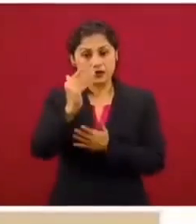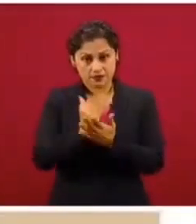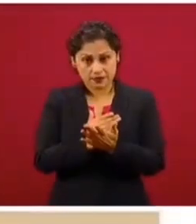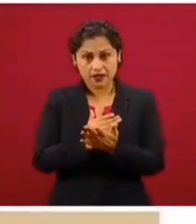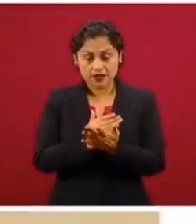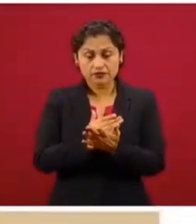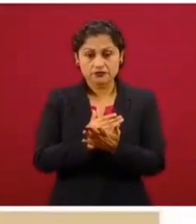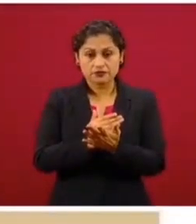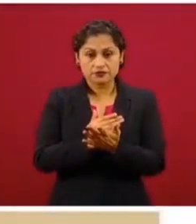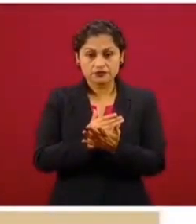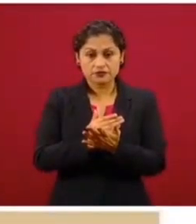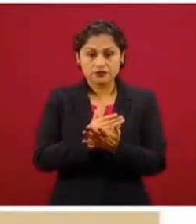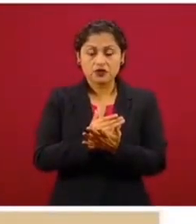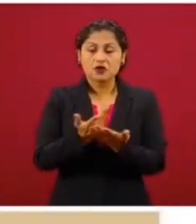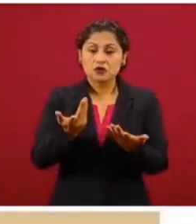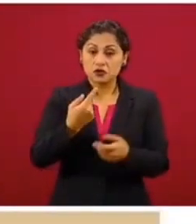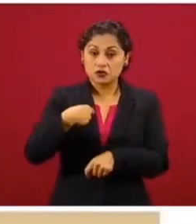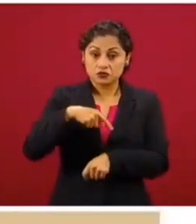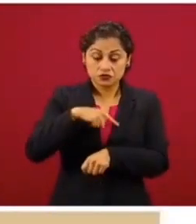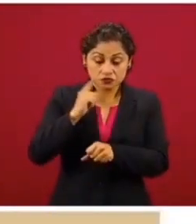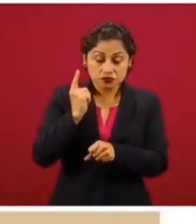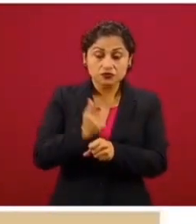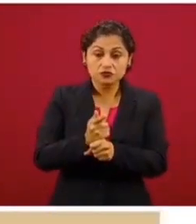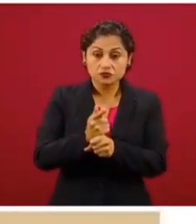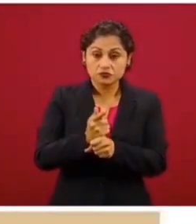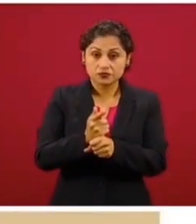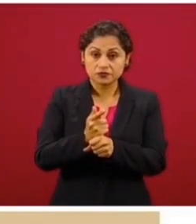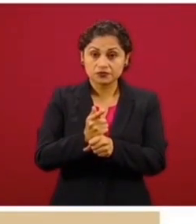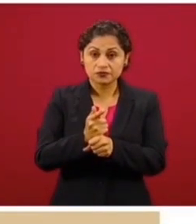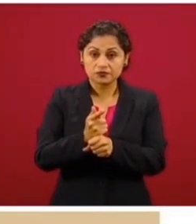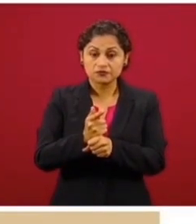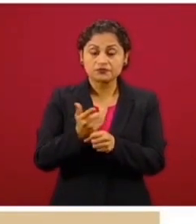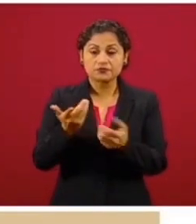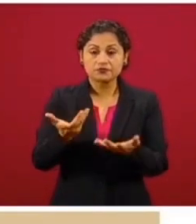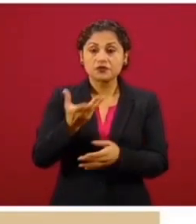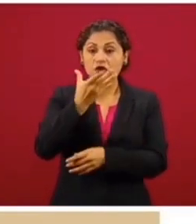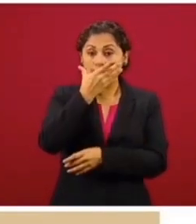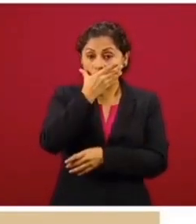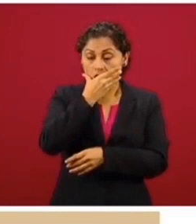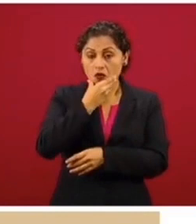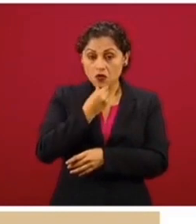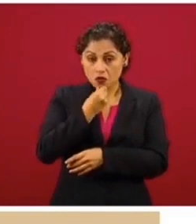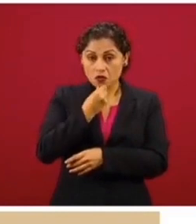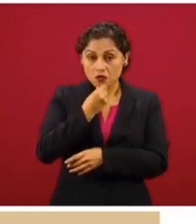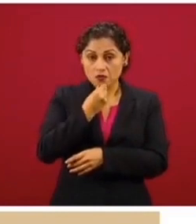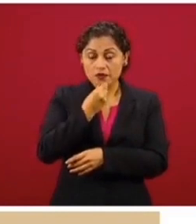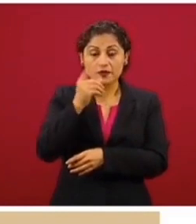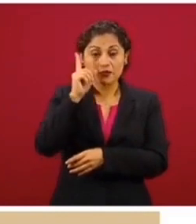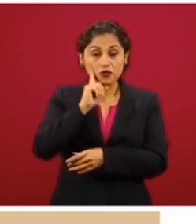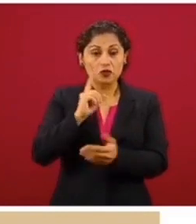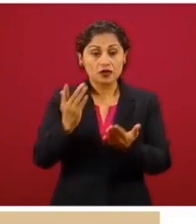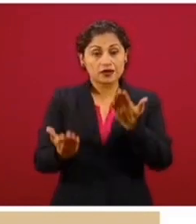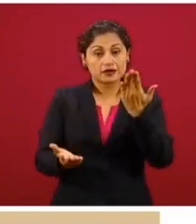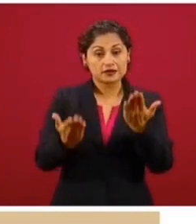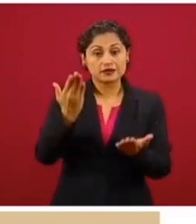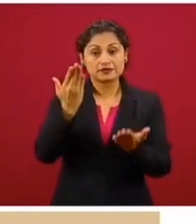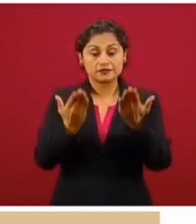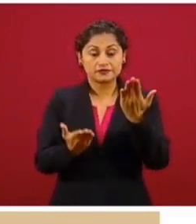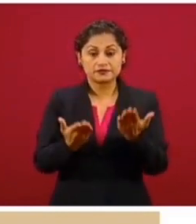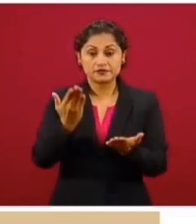reconocer que el sexo masculino respecto al sexo femenino tiene una mayor